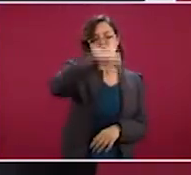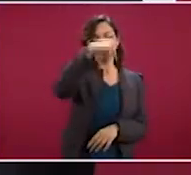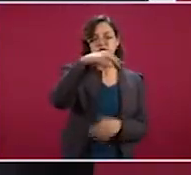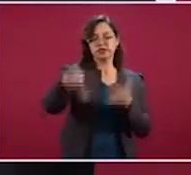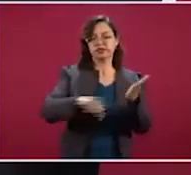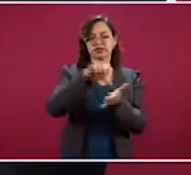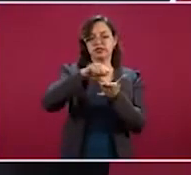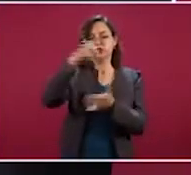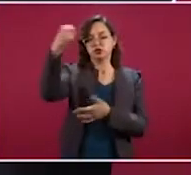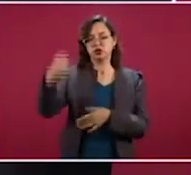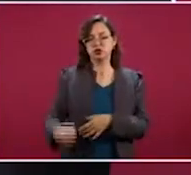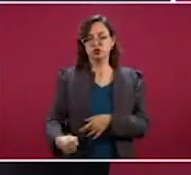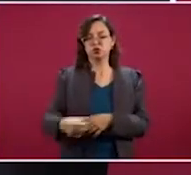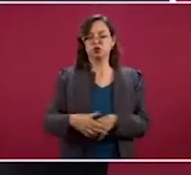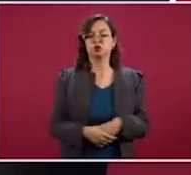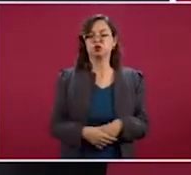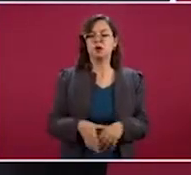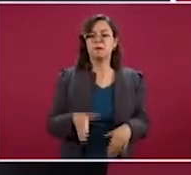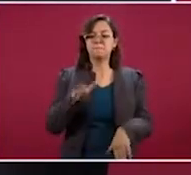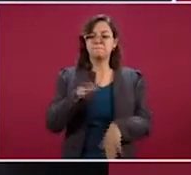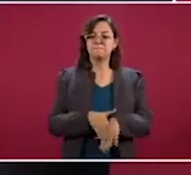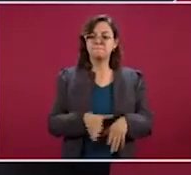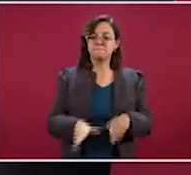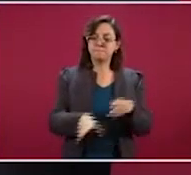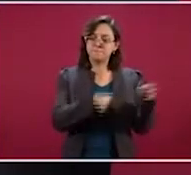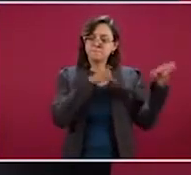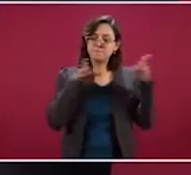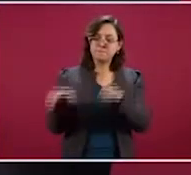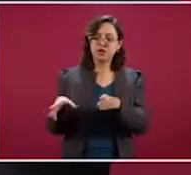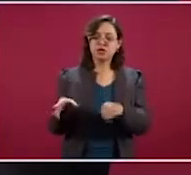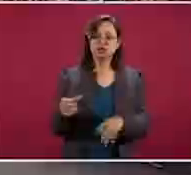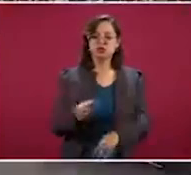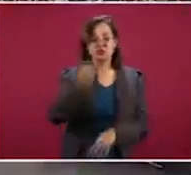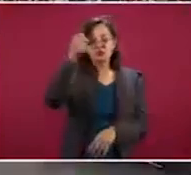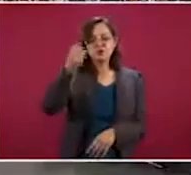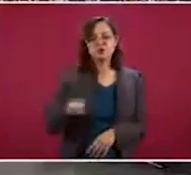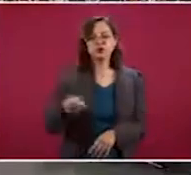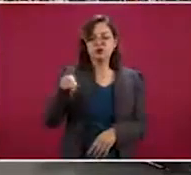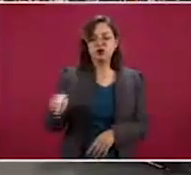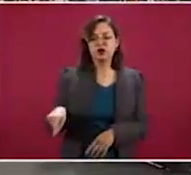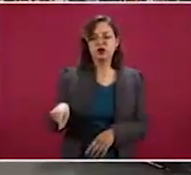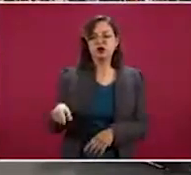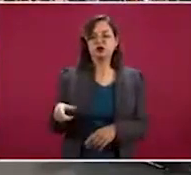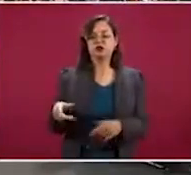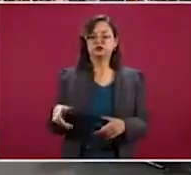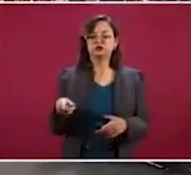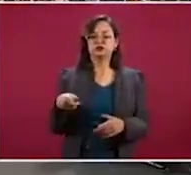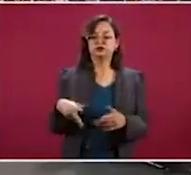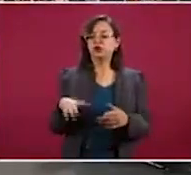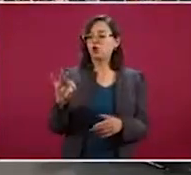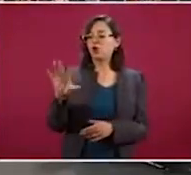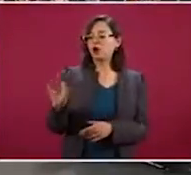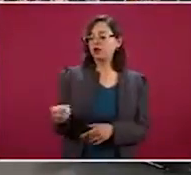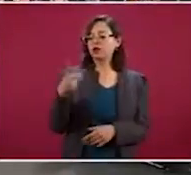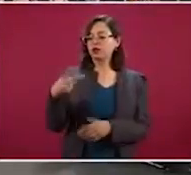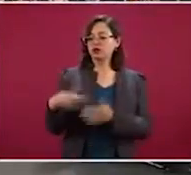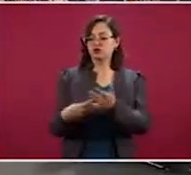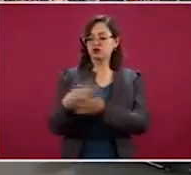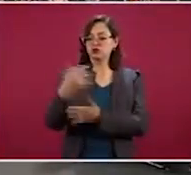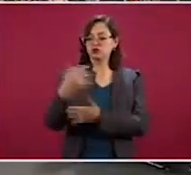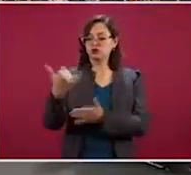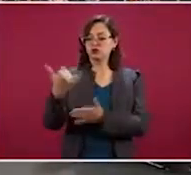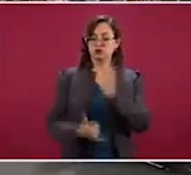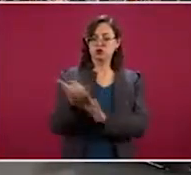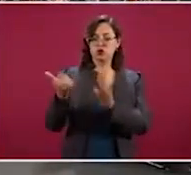sur, y le ponemos foco, siguiente, al sur, en donde el sur llevará 42 proyectos de